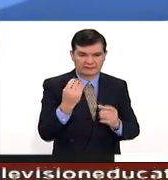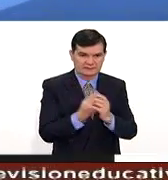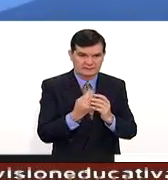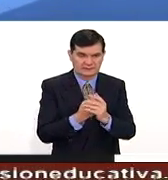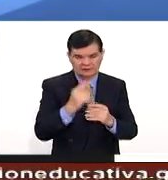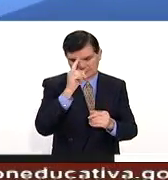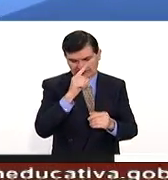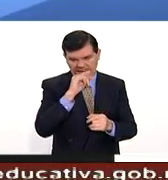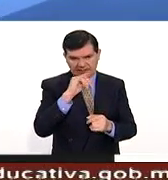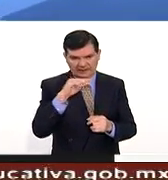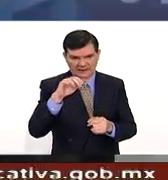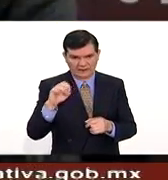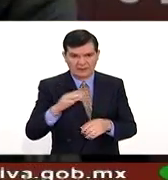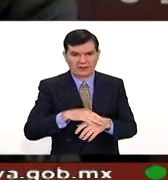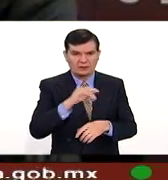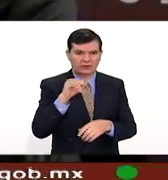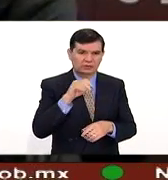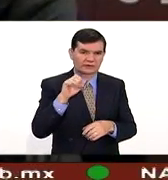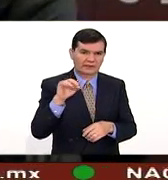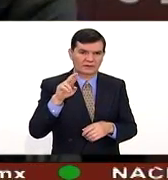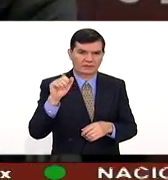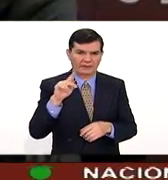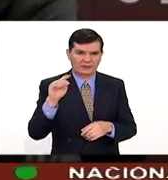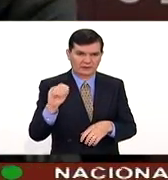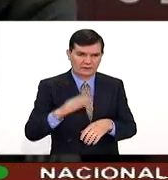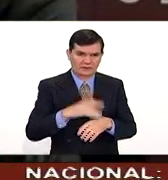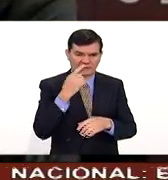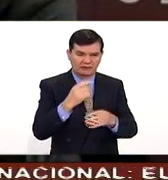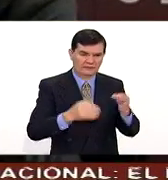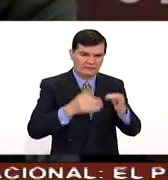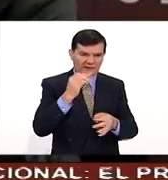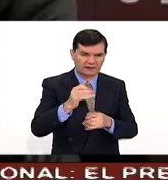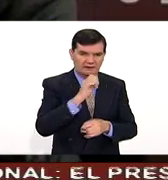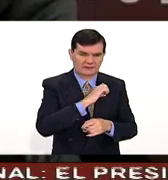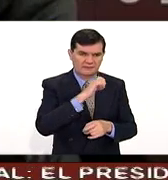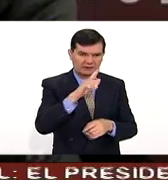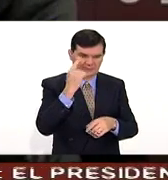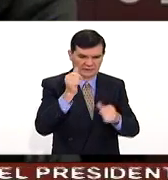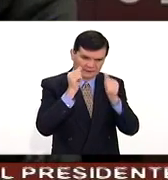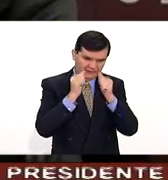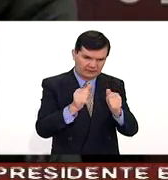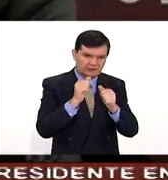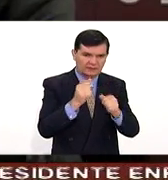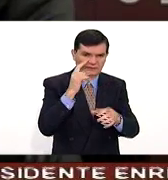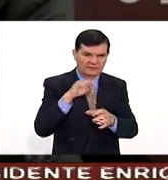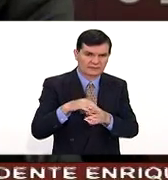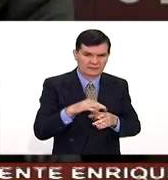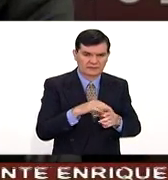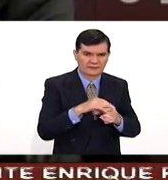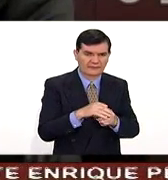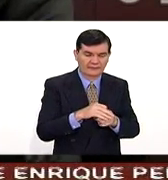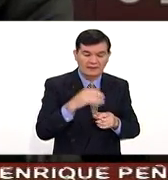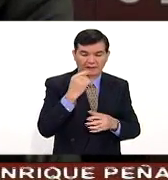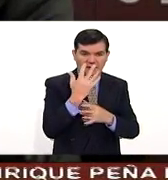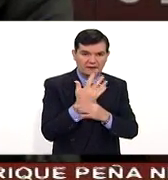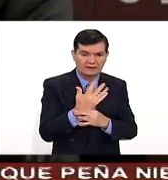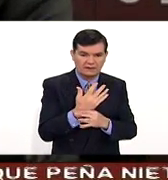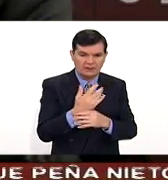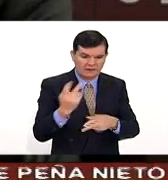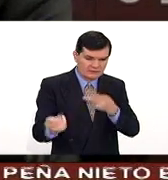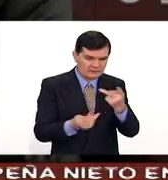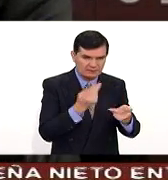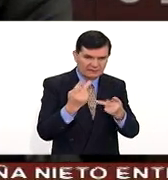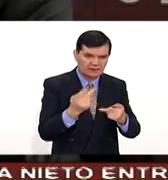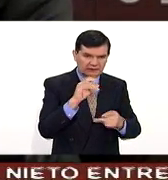el consejero del INE, José Roberto Ruiz Aldaña, respaldó al titular de la Fiscalía Especializada para la Atención de Delitos Electorales. Dijo que los cuestionamientos